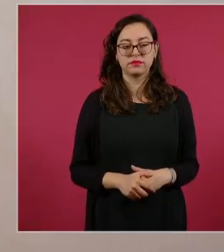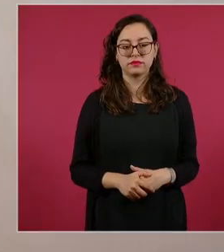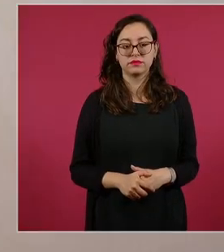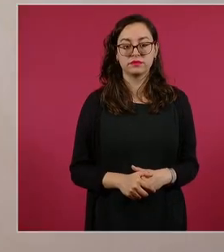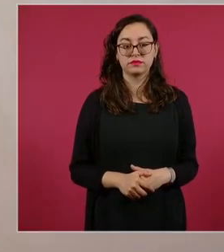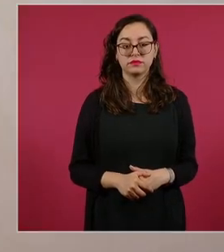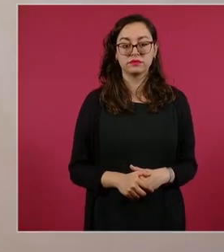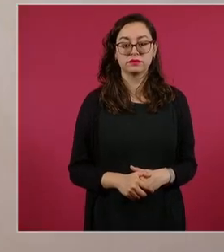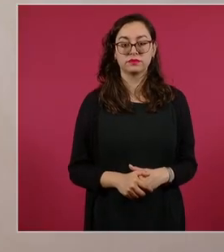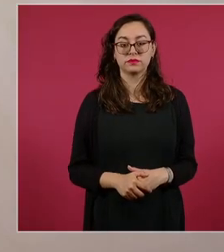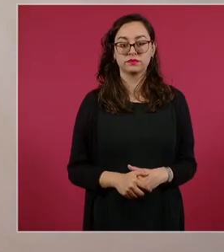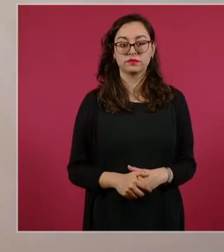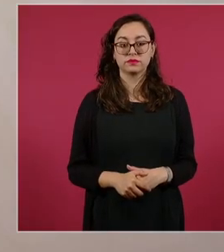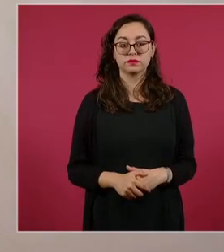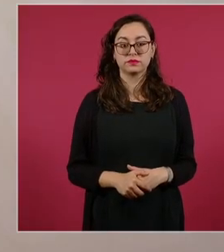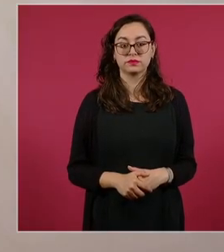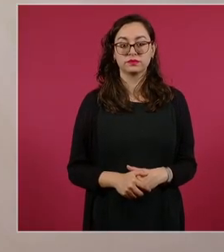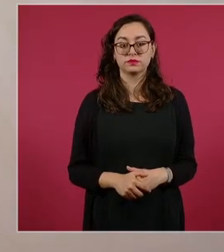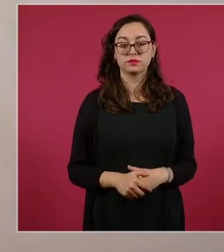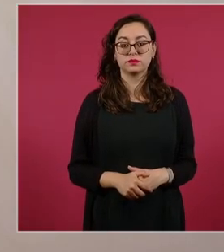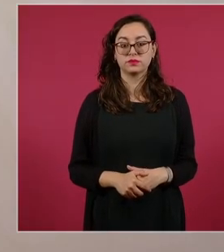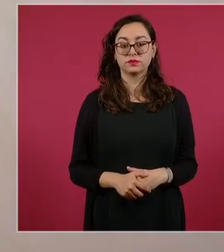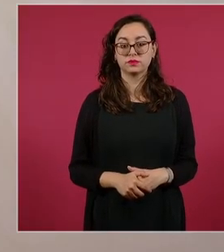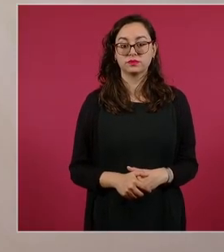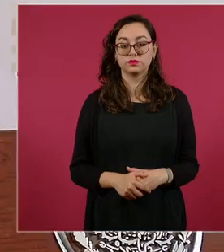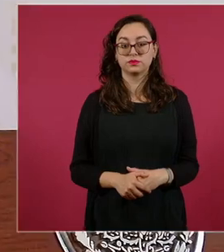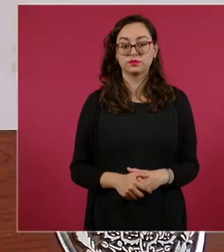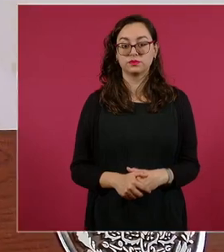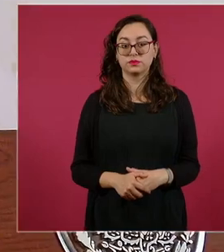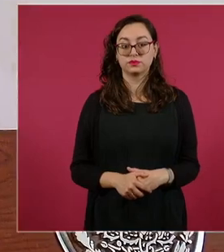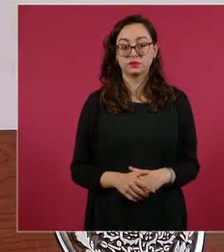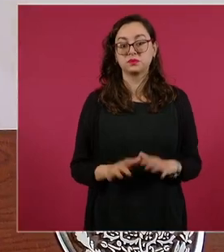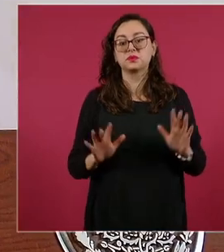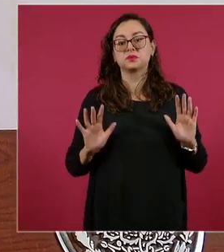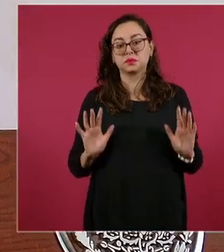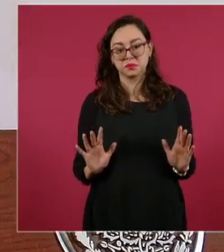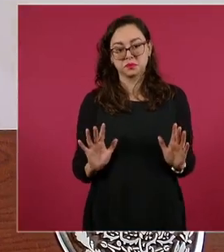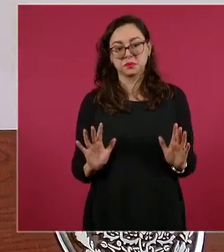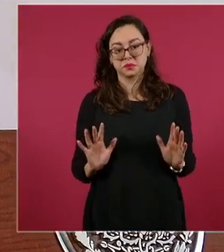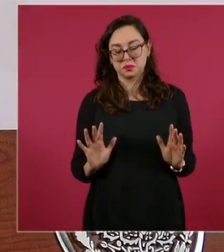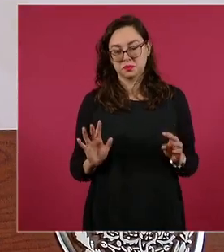esto es desde luego sin matices